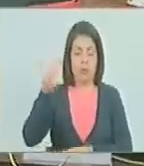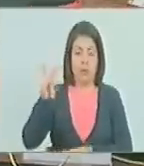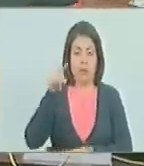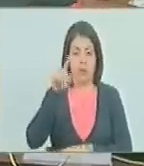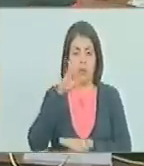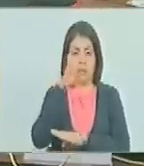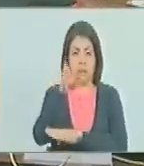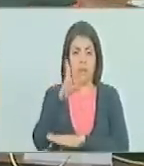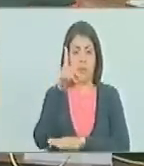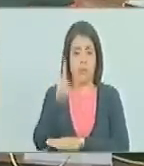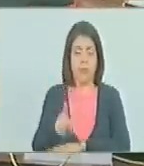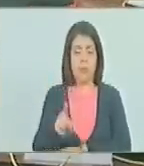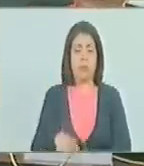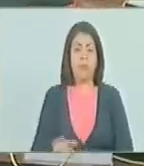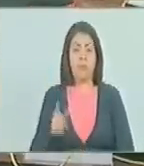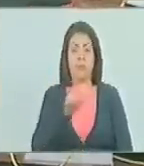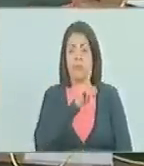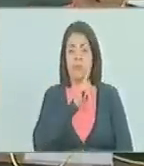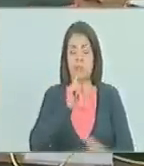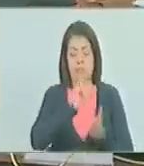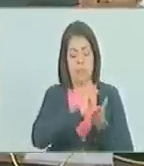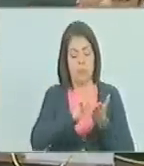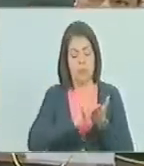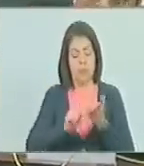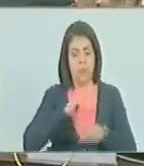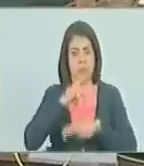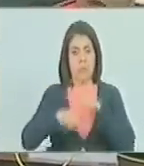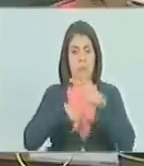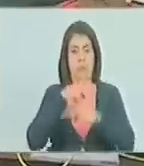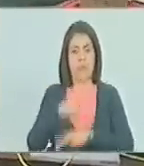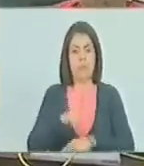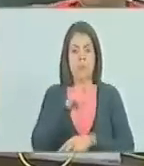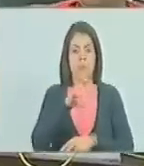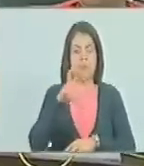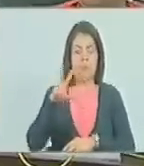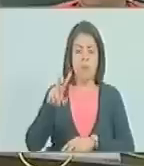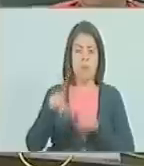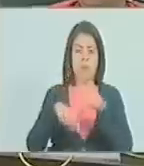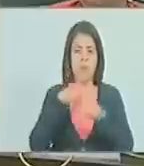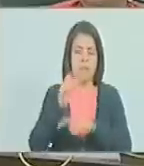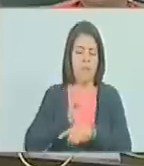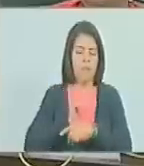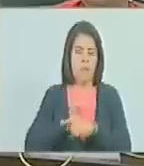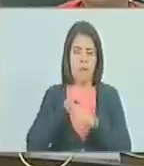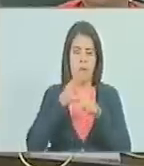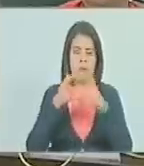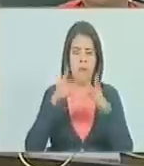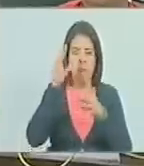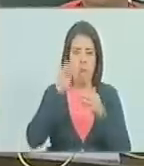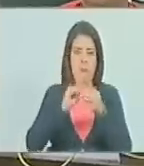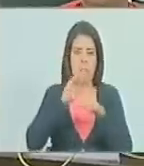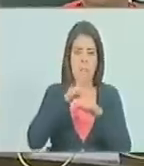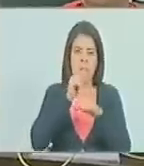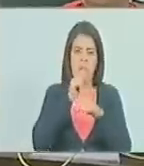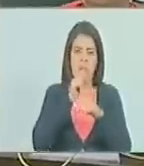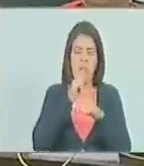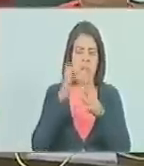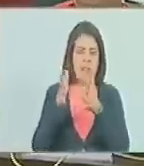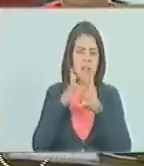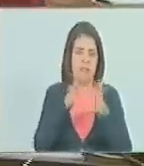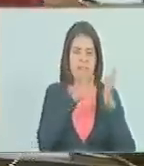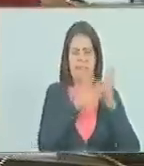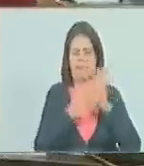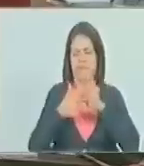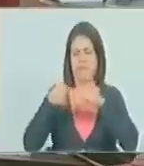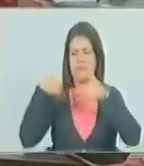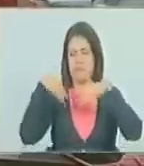ucevistas, debemos anotarnos en esta nueva etapa de la UCV, independientemente de los resultados que no son